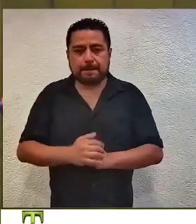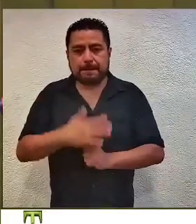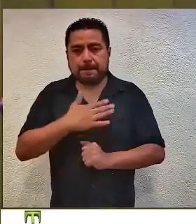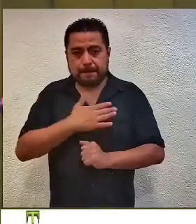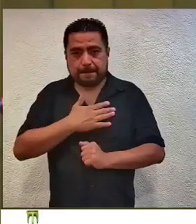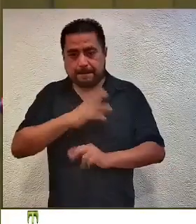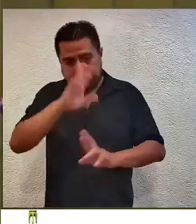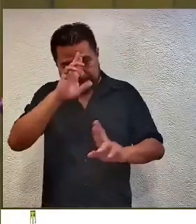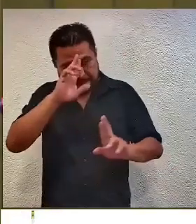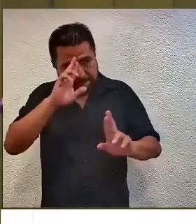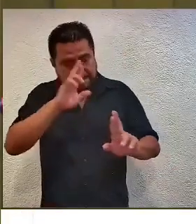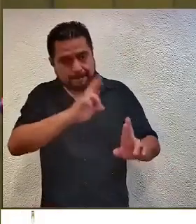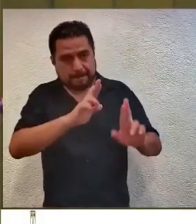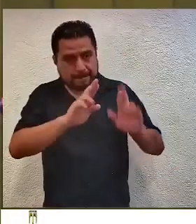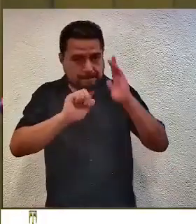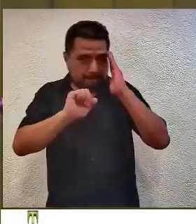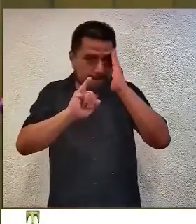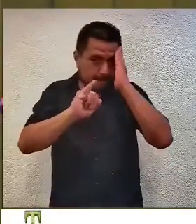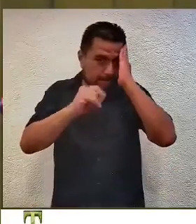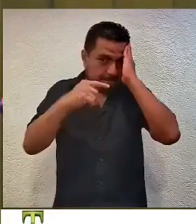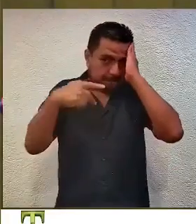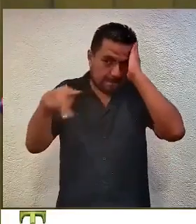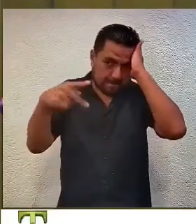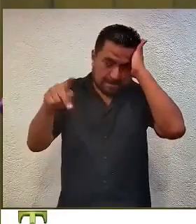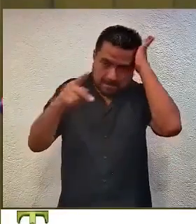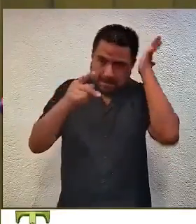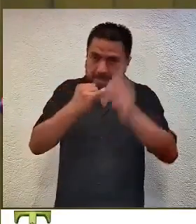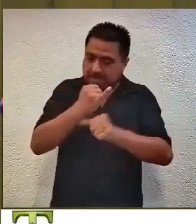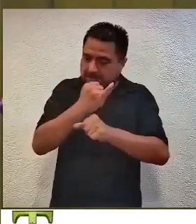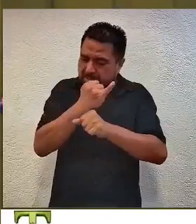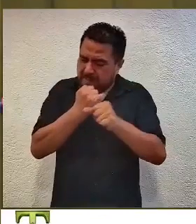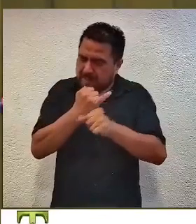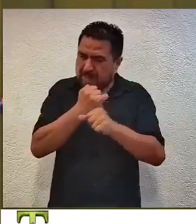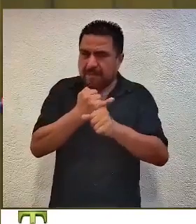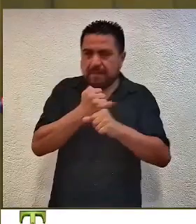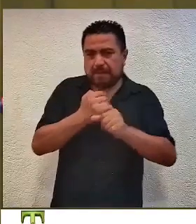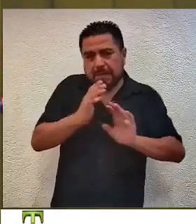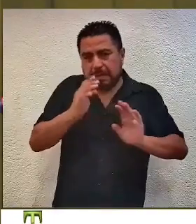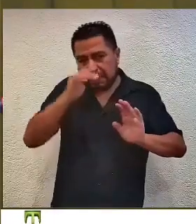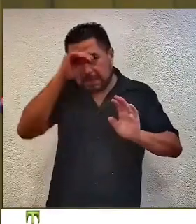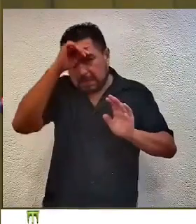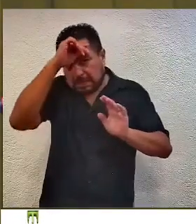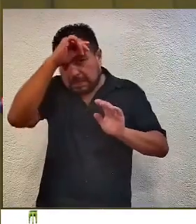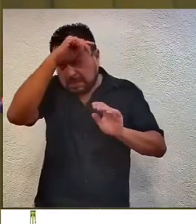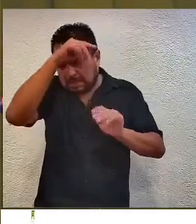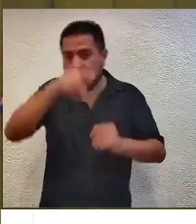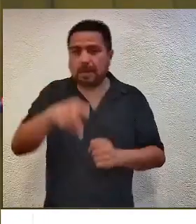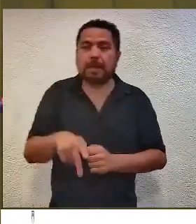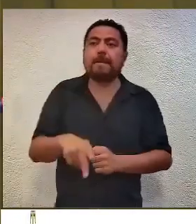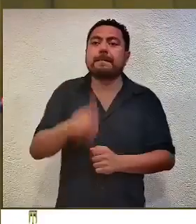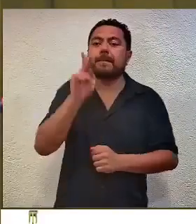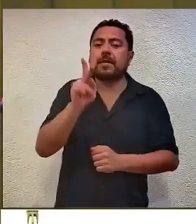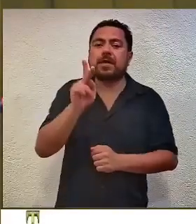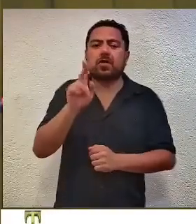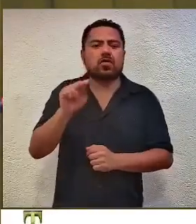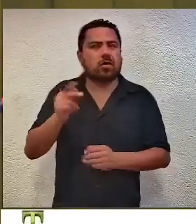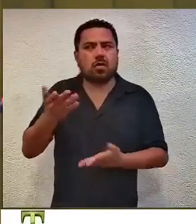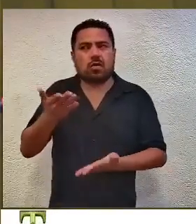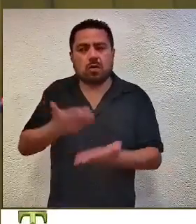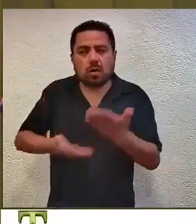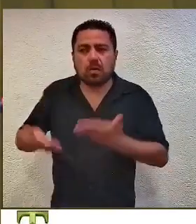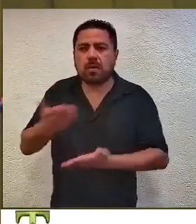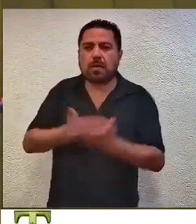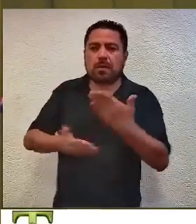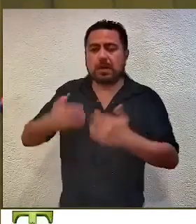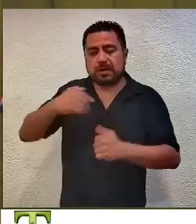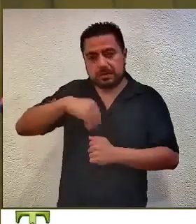su análisis, su posicionamiento, Sin embargo, pues no las comparto porque considero